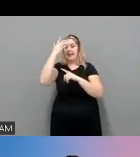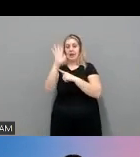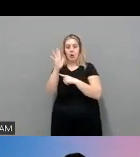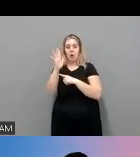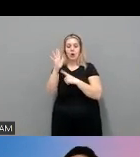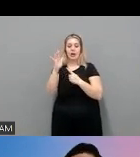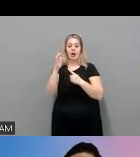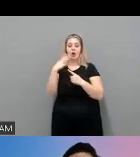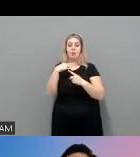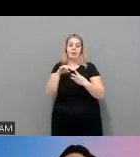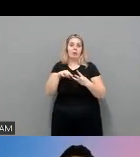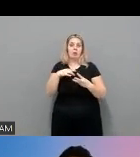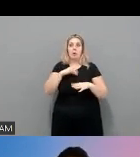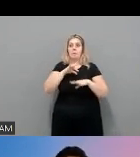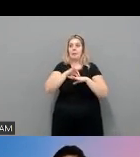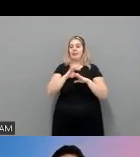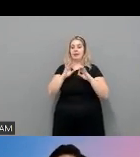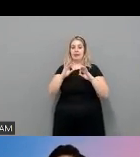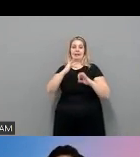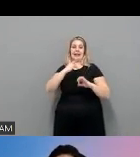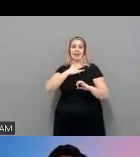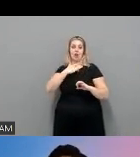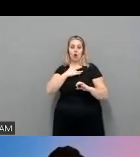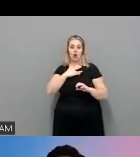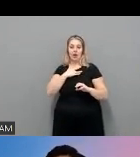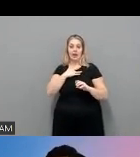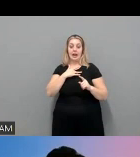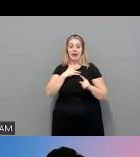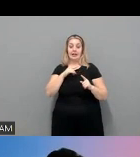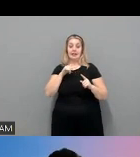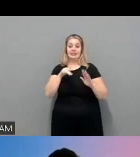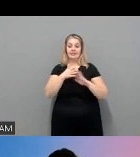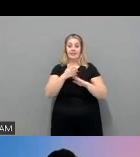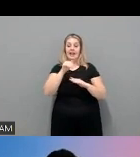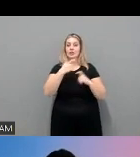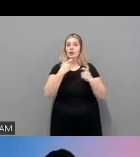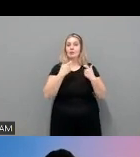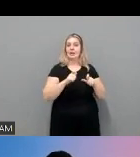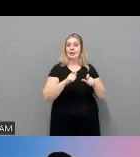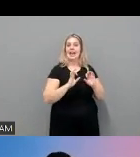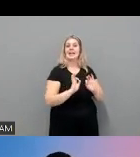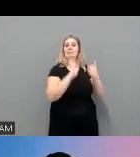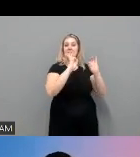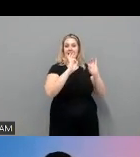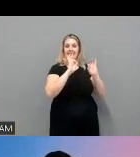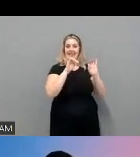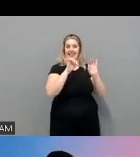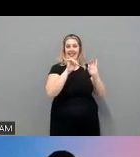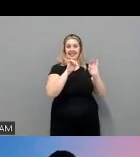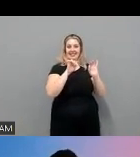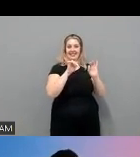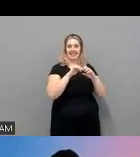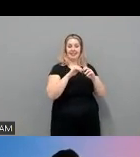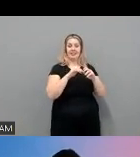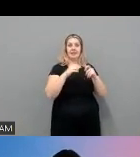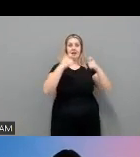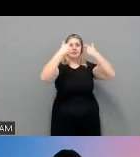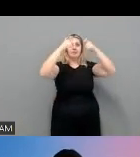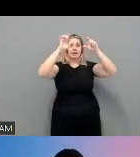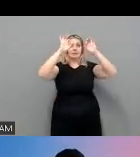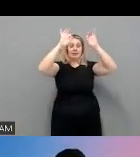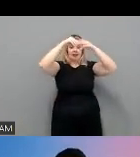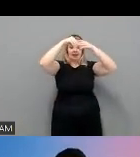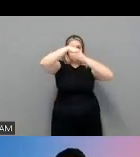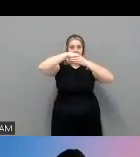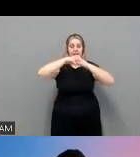médico especializado en cardiología, es decir, es una especialidad dentro de otra especialidad.